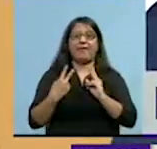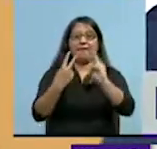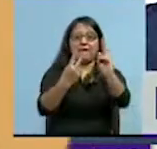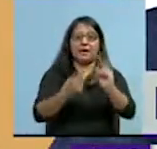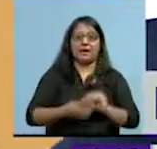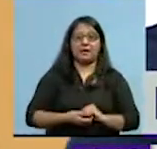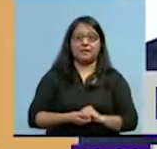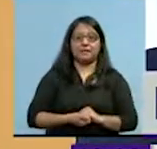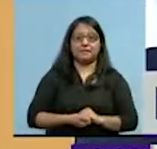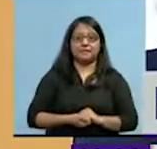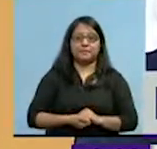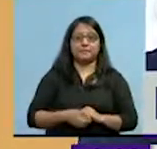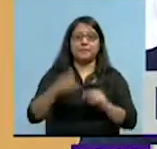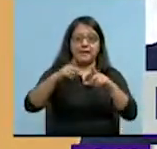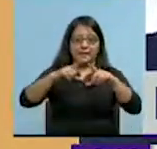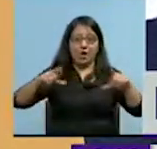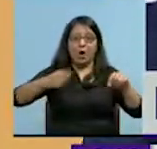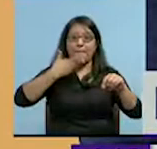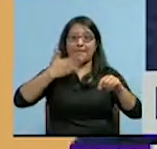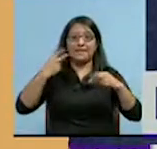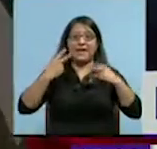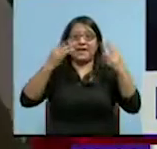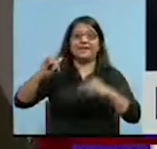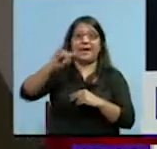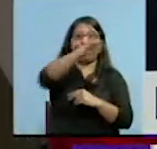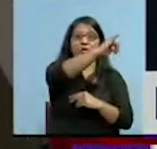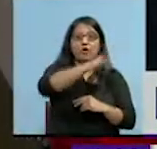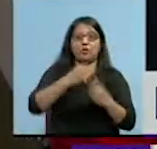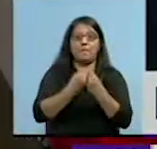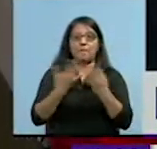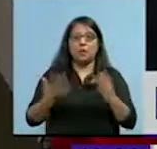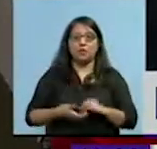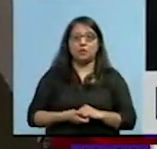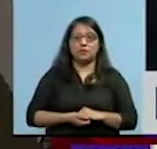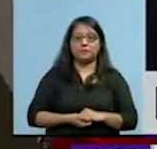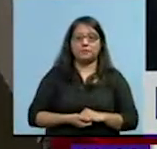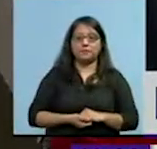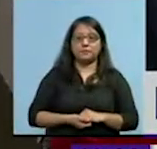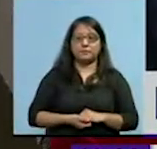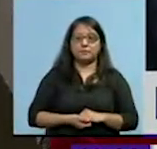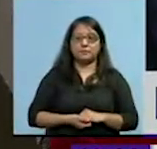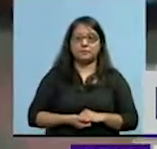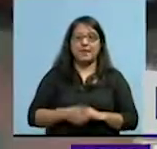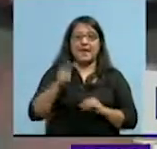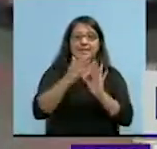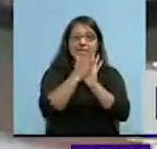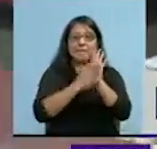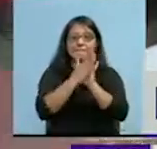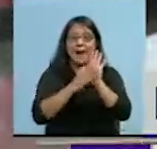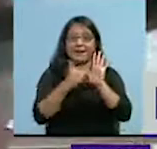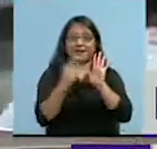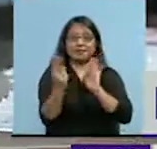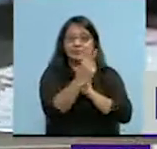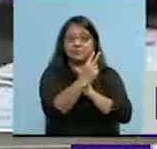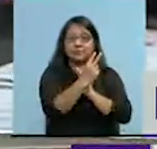los los pasajes en gijón que fueron jugados bueno serán las entradas de justamente de los